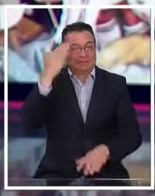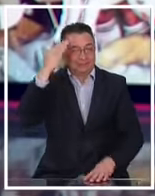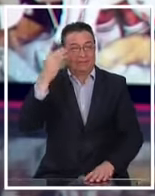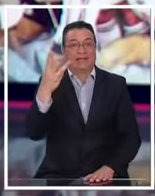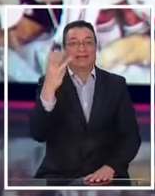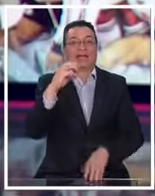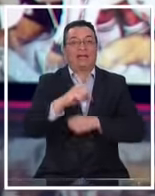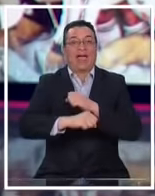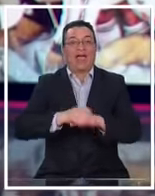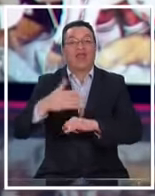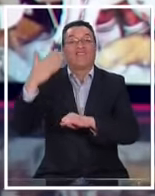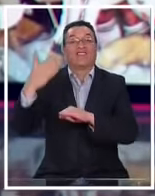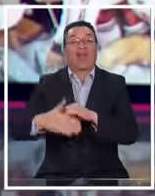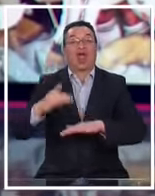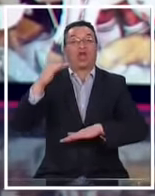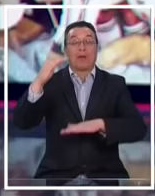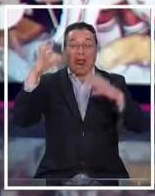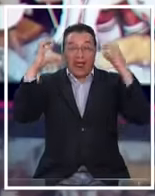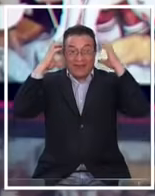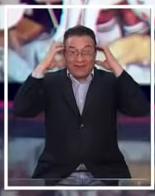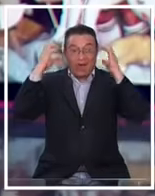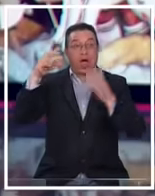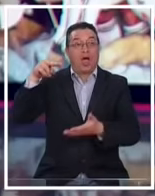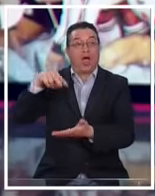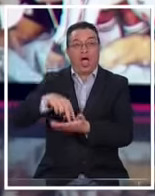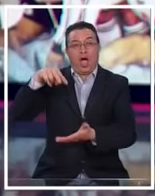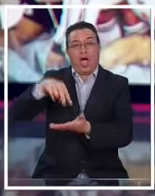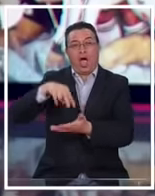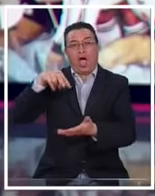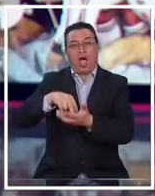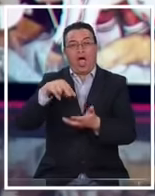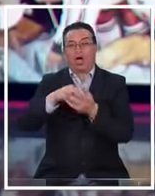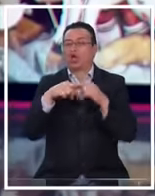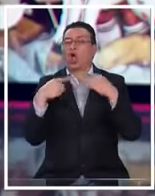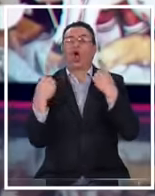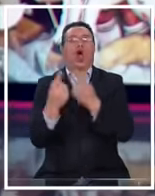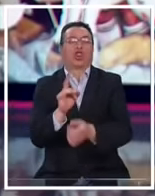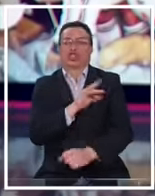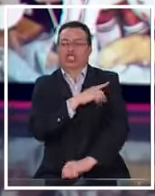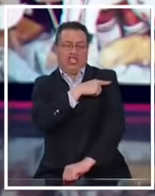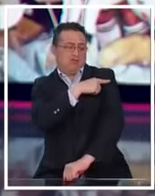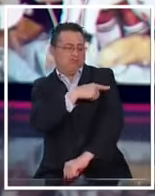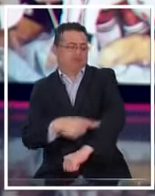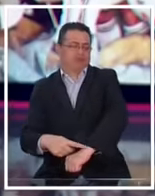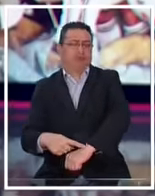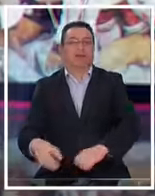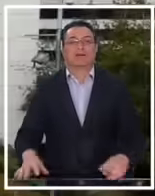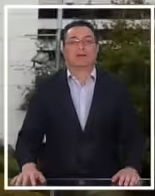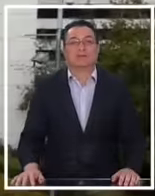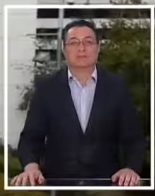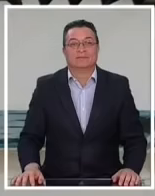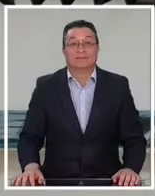años de la final de la Copa Libertadores con una celebración que se esparció por todo Chile. Mire.